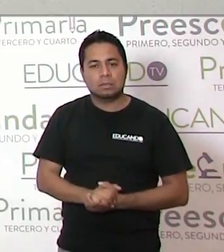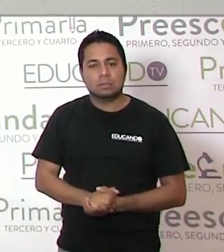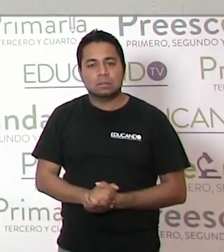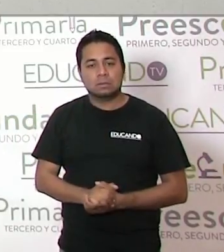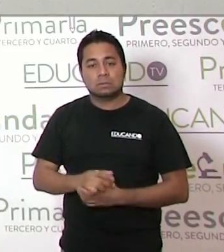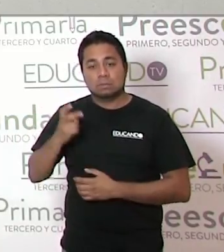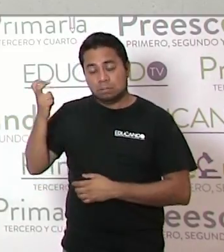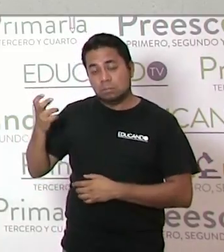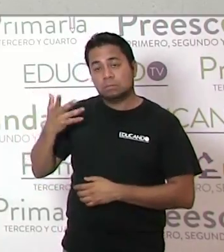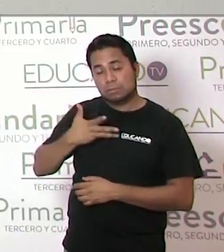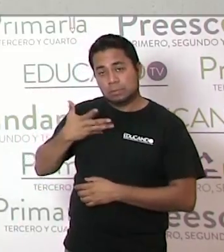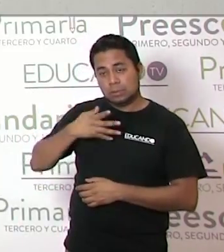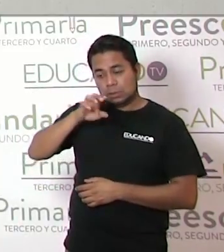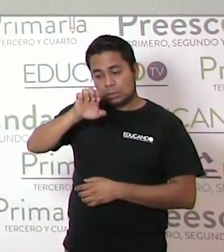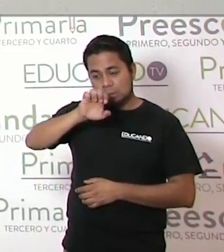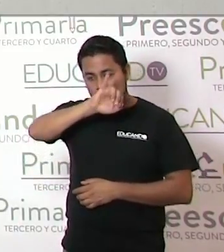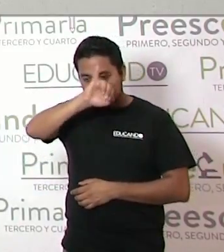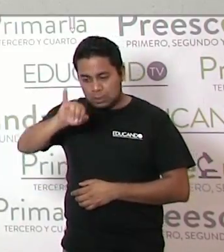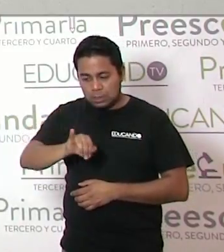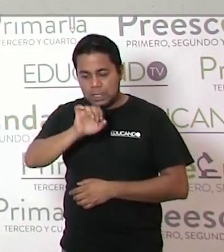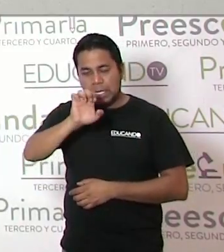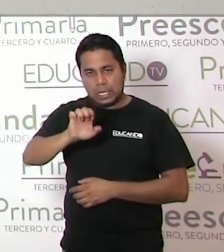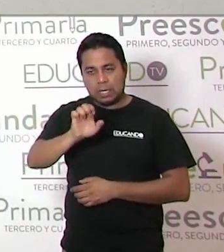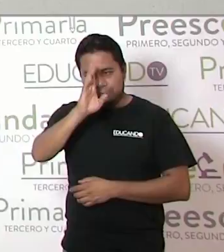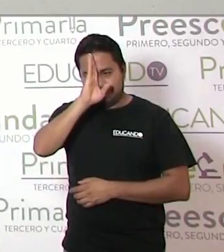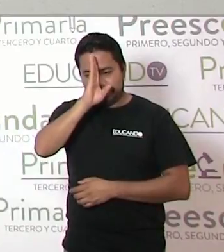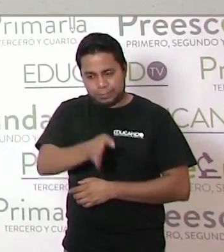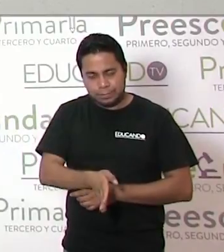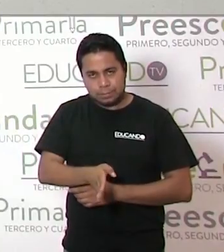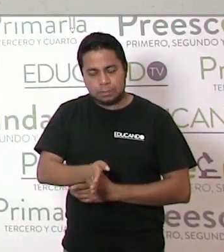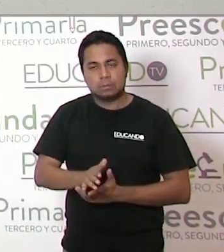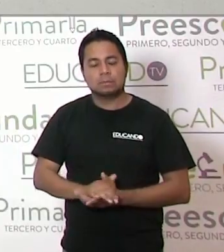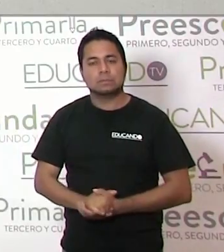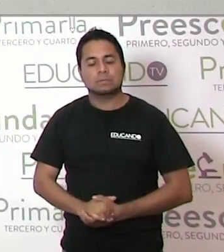Este es el eje.